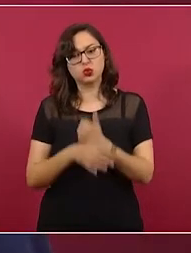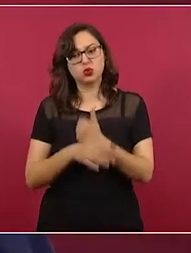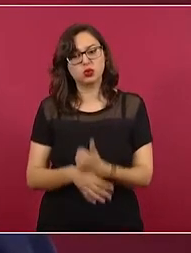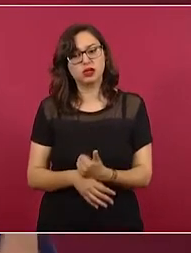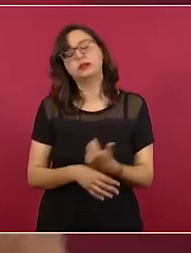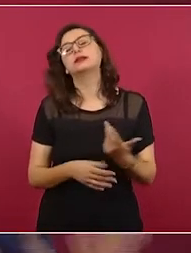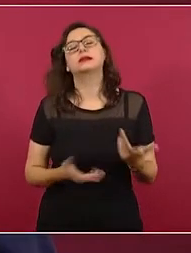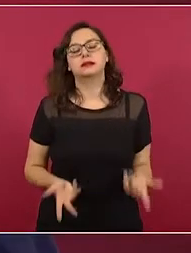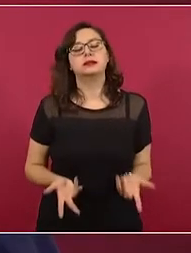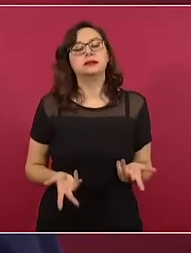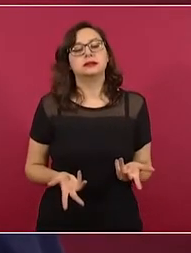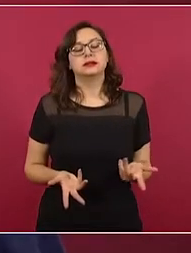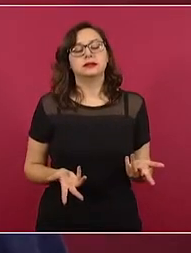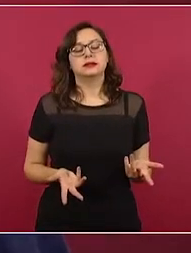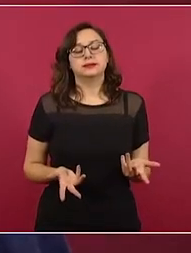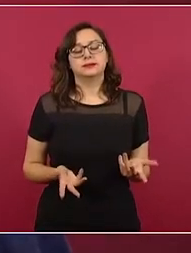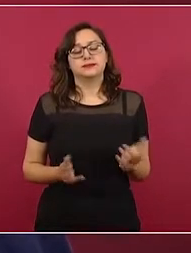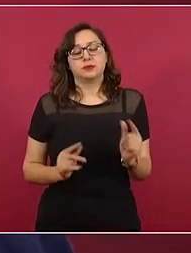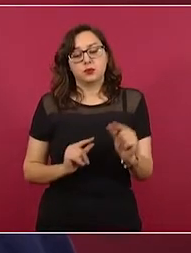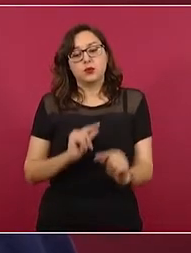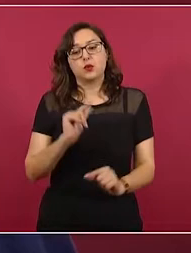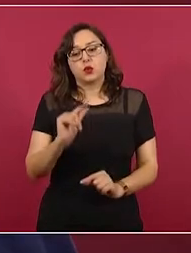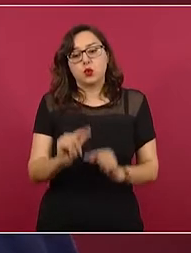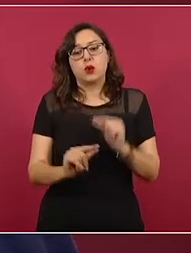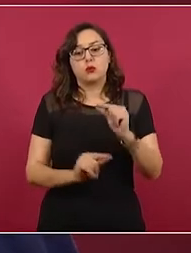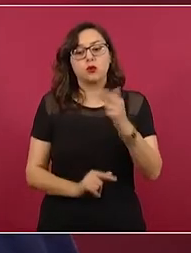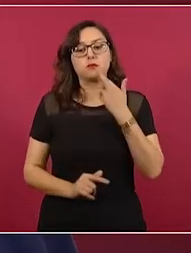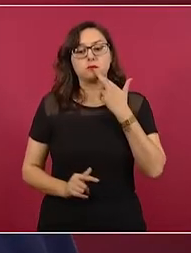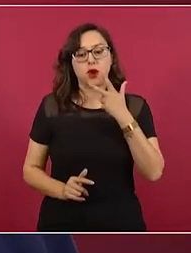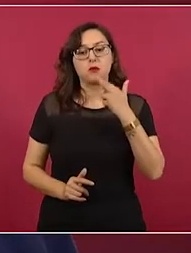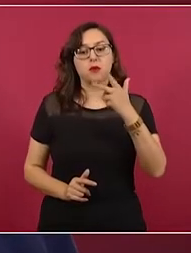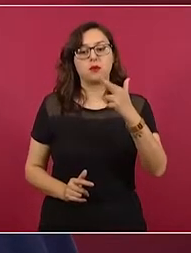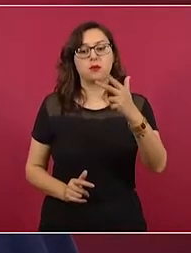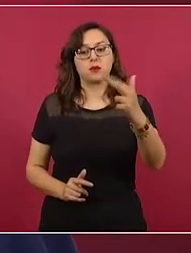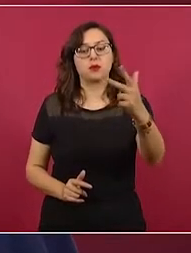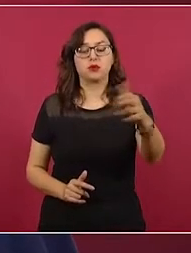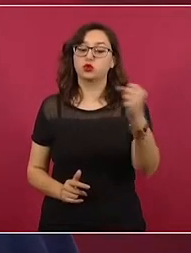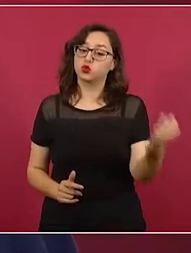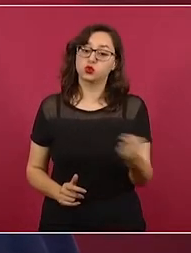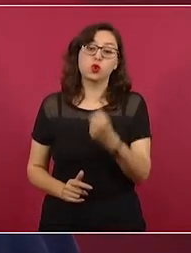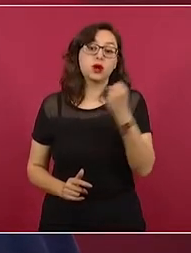Ayer ya informábamos que